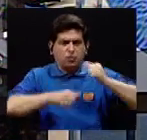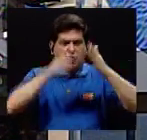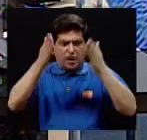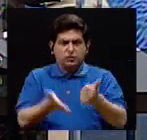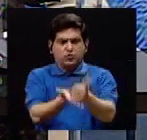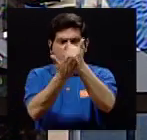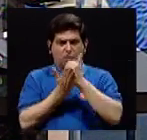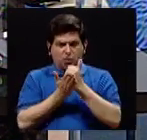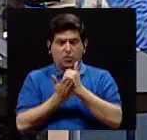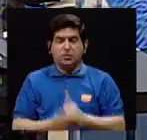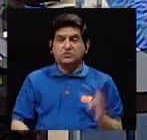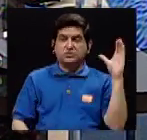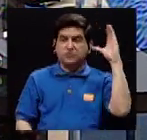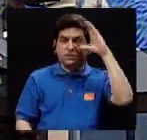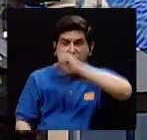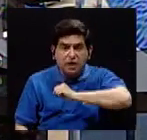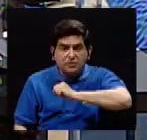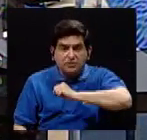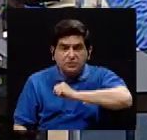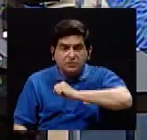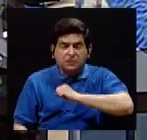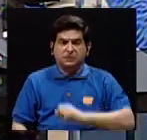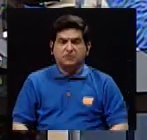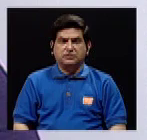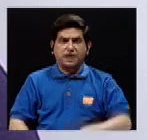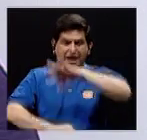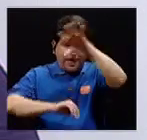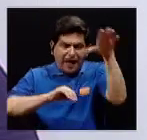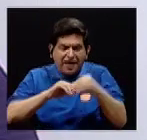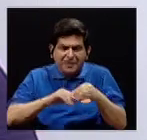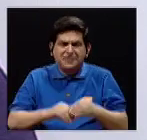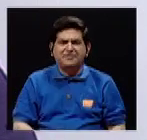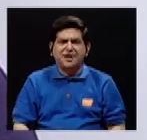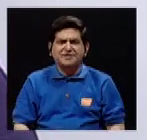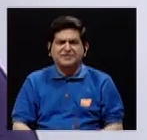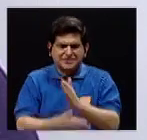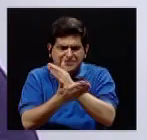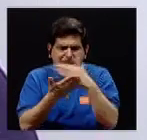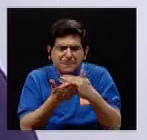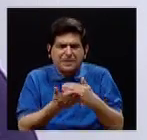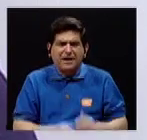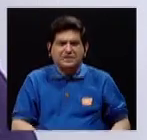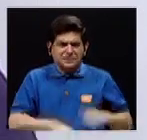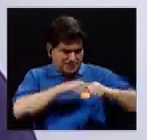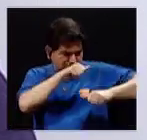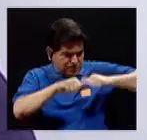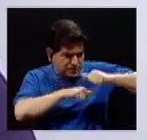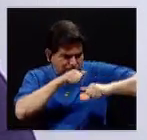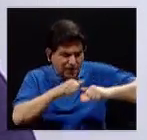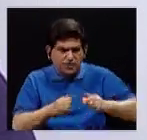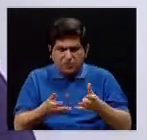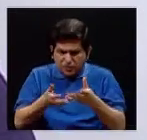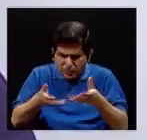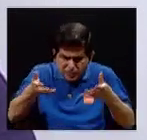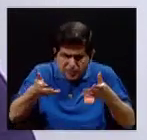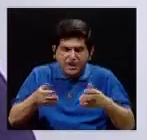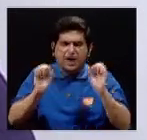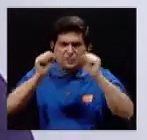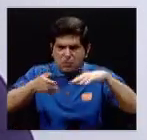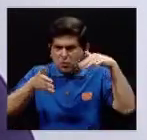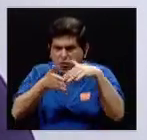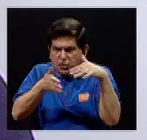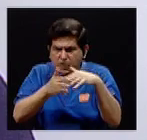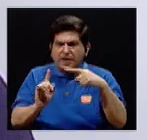ayudar y nos damos cuenta de que además de piezas arqueológicas con con capacidad de